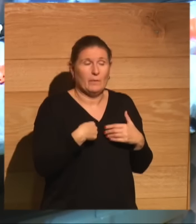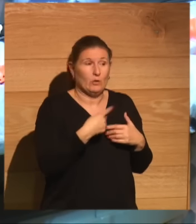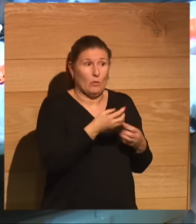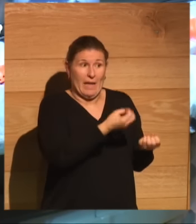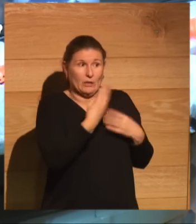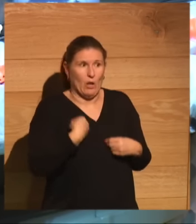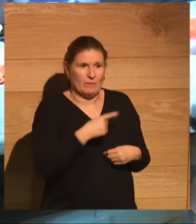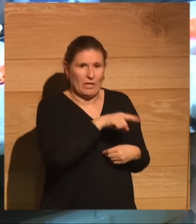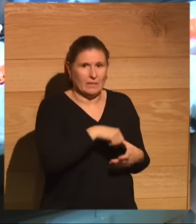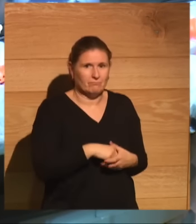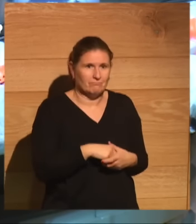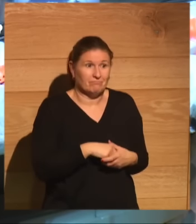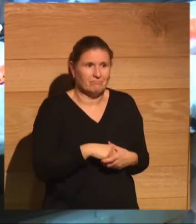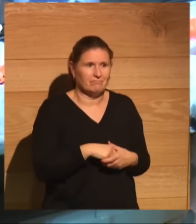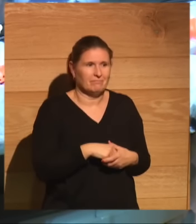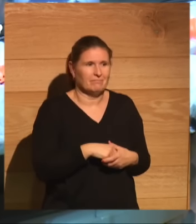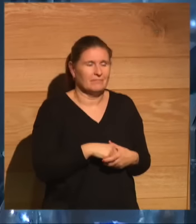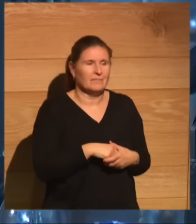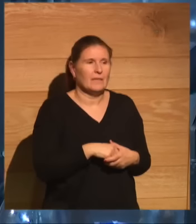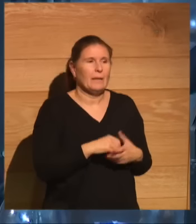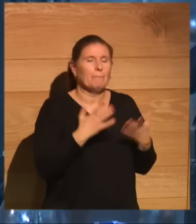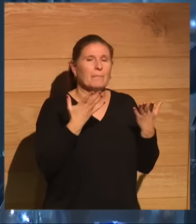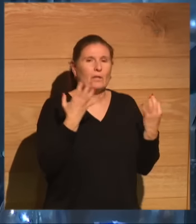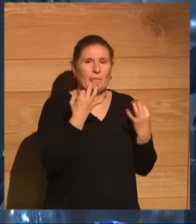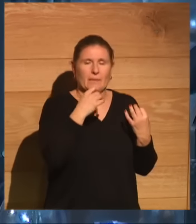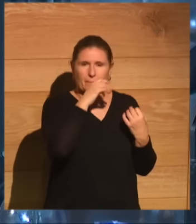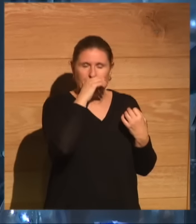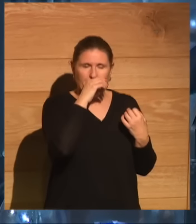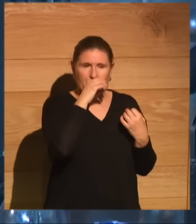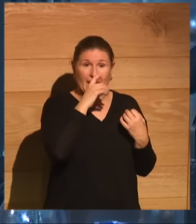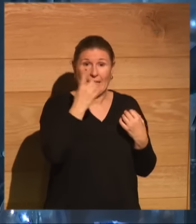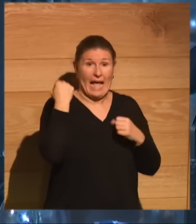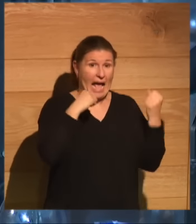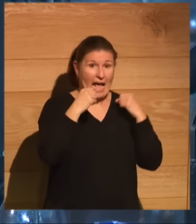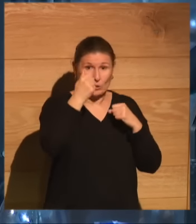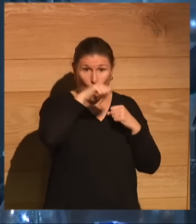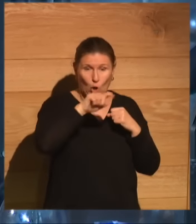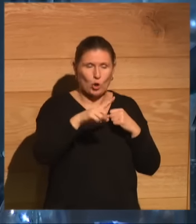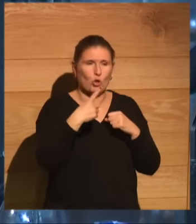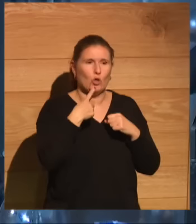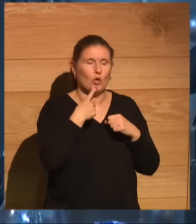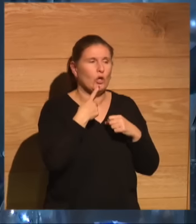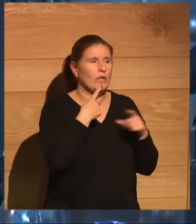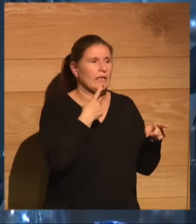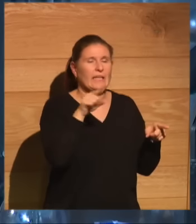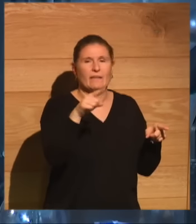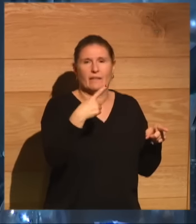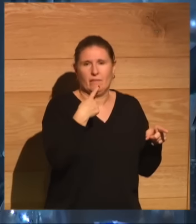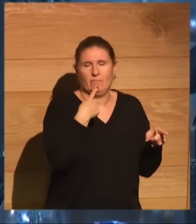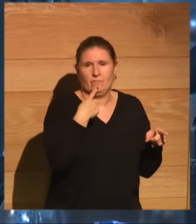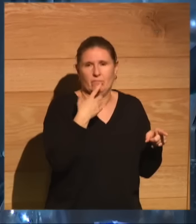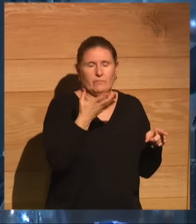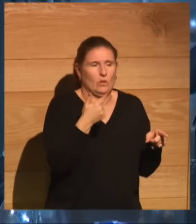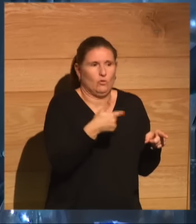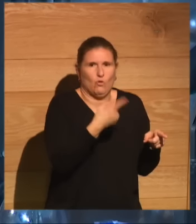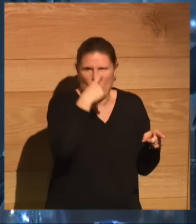tú. Claro, pero lo que pasa es que de repente Michael Keaton llega y le dice a Tim Burton, ¿sabes qué? Como yo no tengo ni idea de lo que